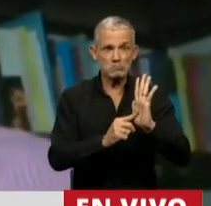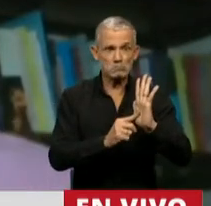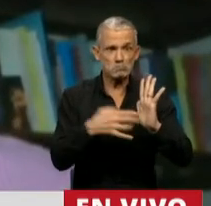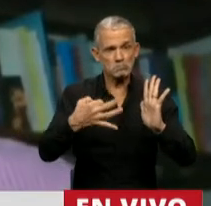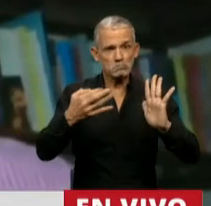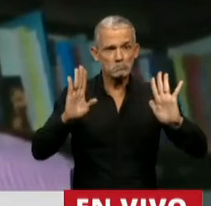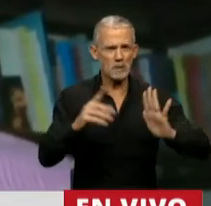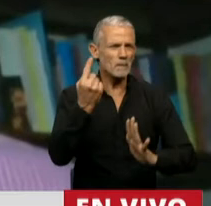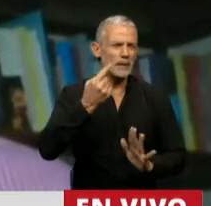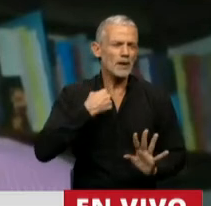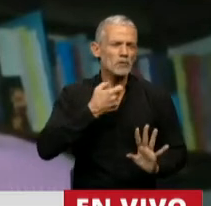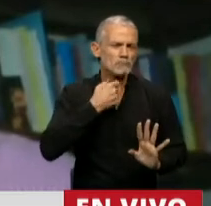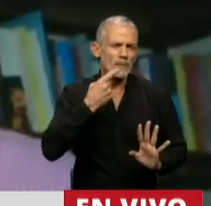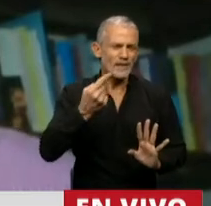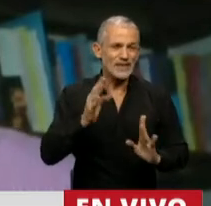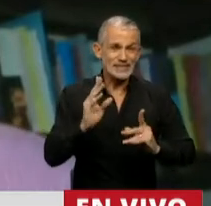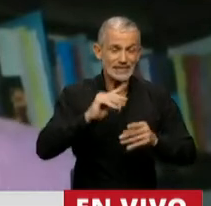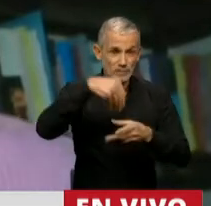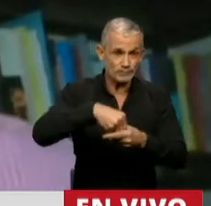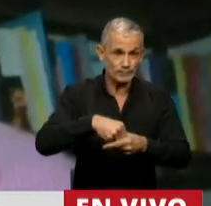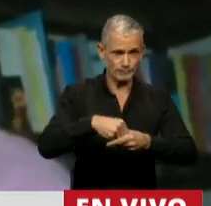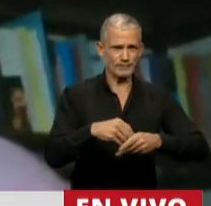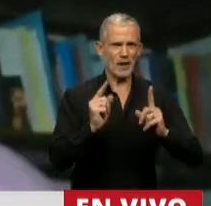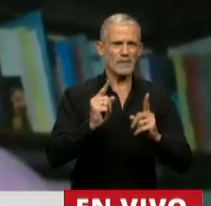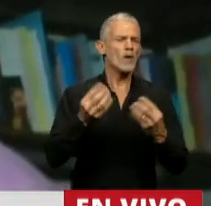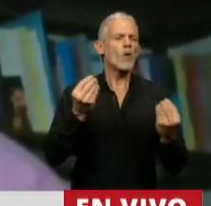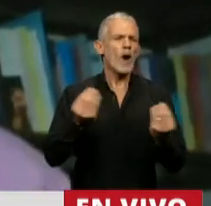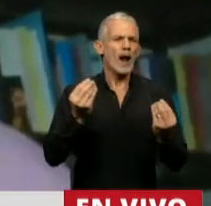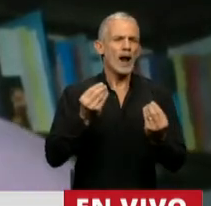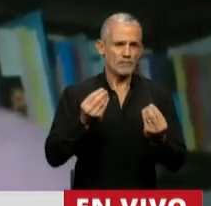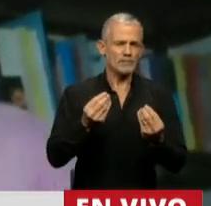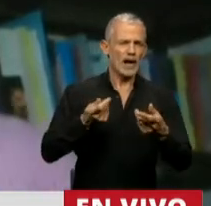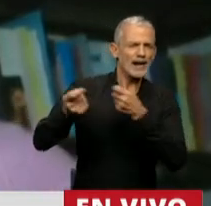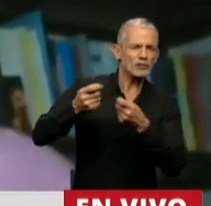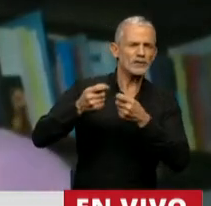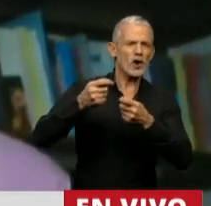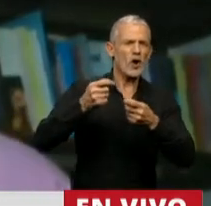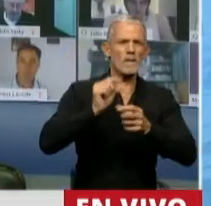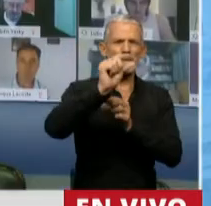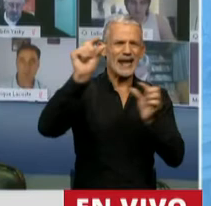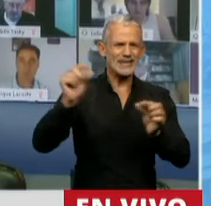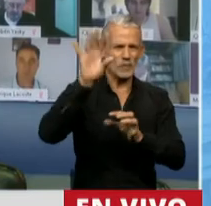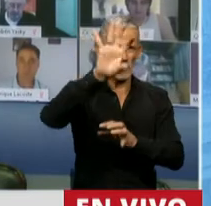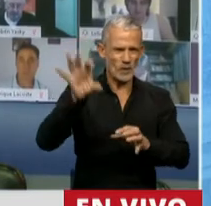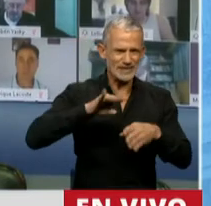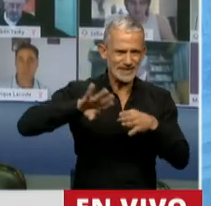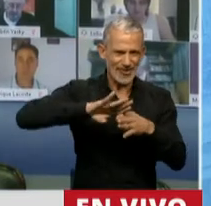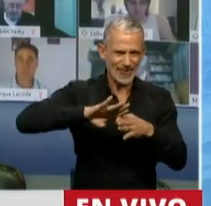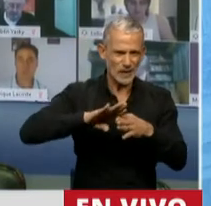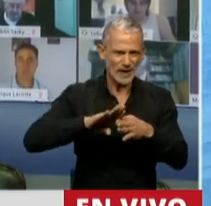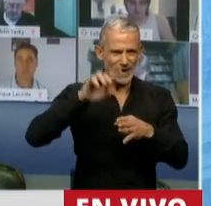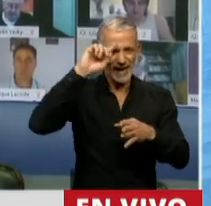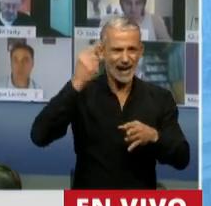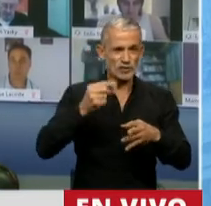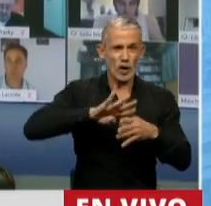quisiera decir que forma parte importante del mismo la manda esta de una renegociación de los préstamos a las provincias. En nuestro